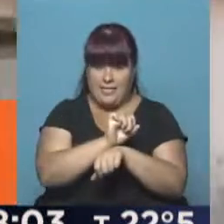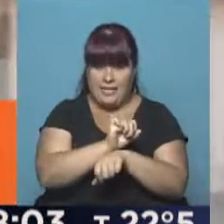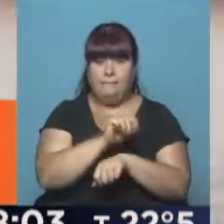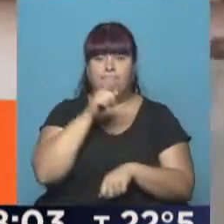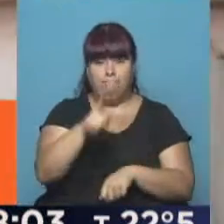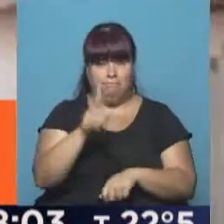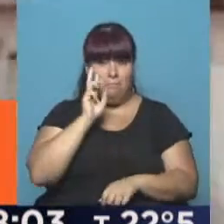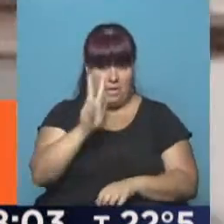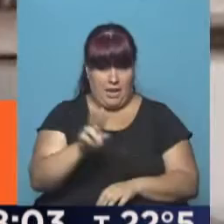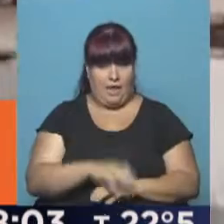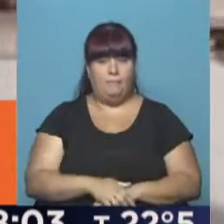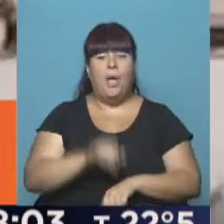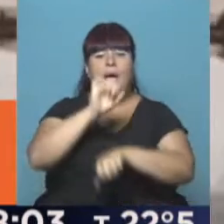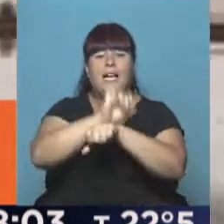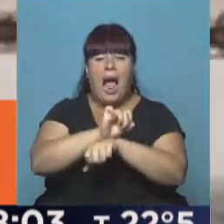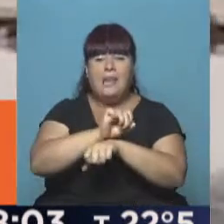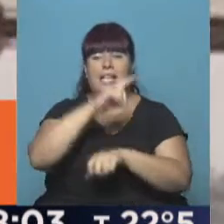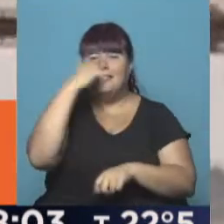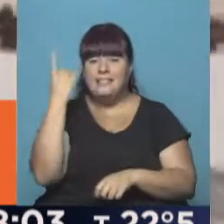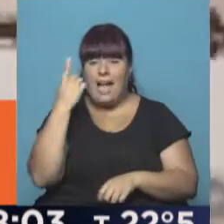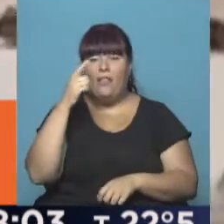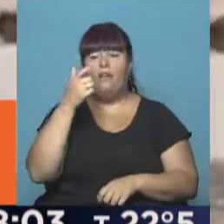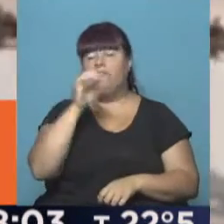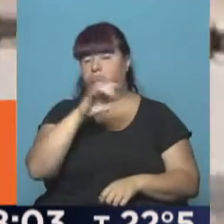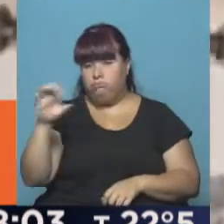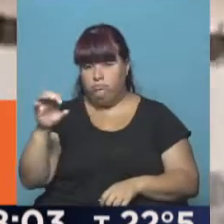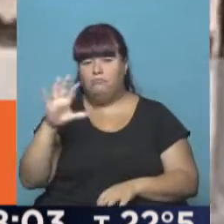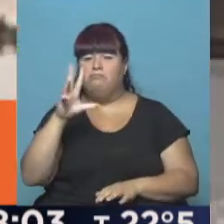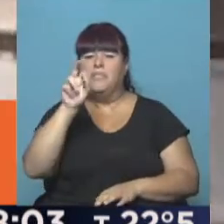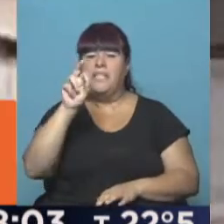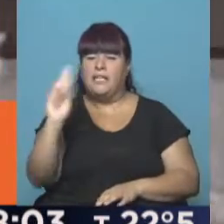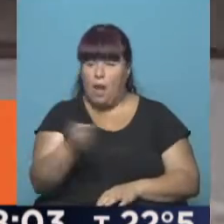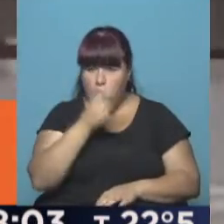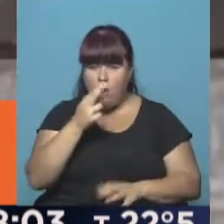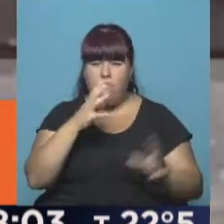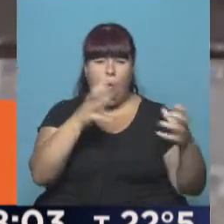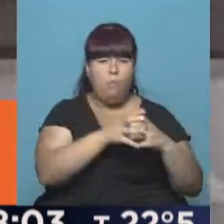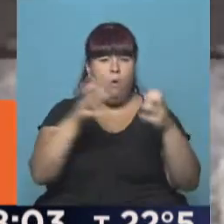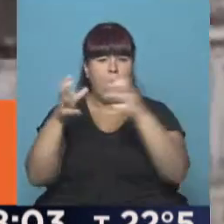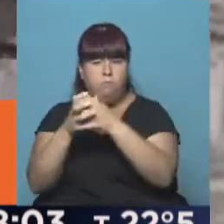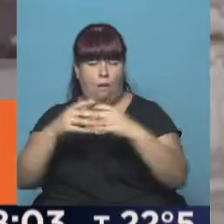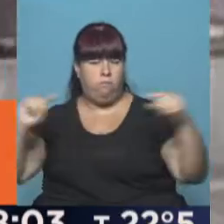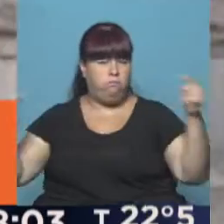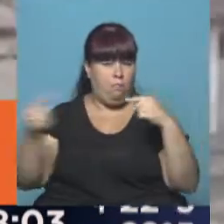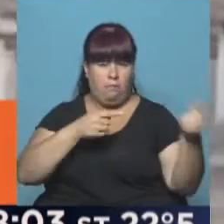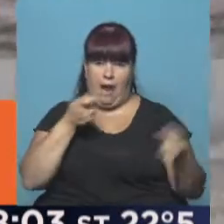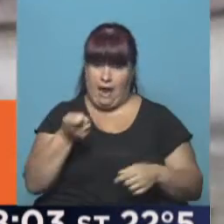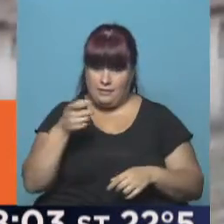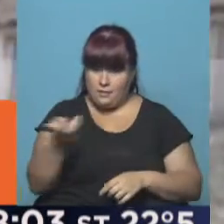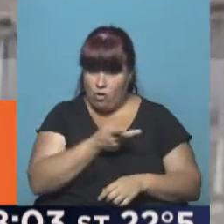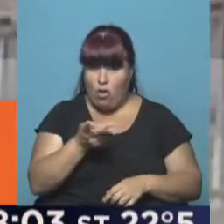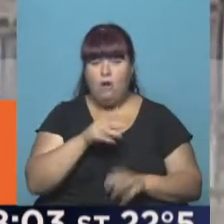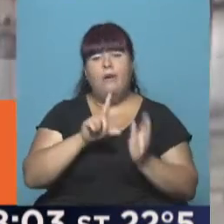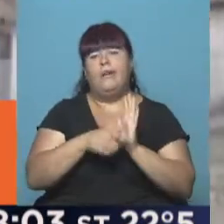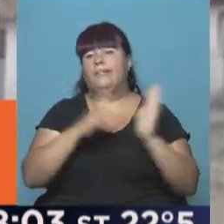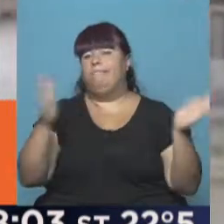Allí la estamos viendo. Penitenciaría estatal de Alcacuz. Al menos 30 muertos. Un enfrentamiento entre dos facciones criminales. Esto